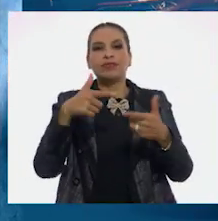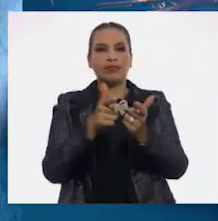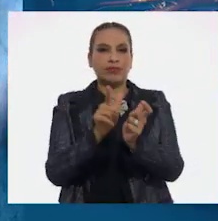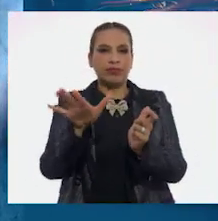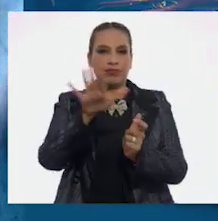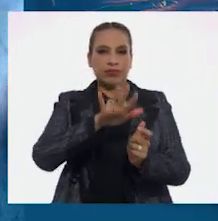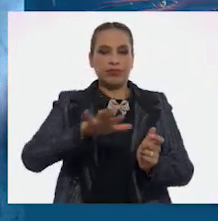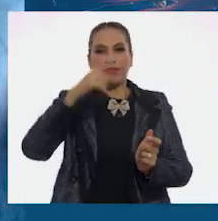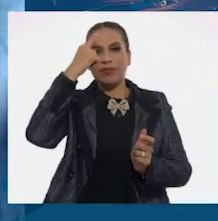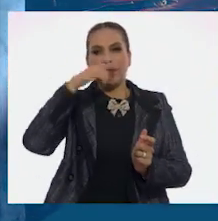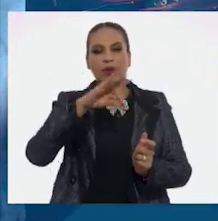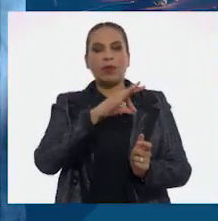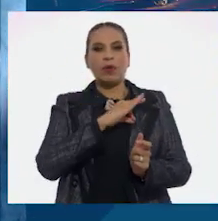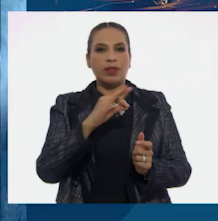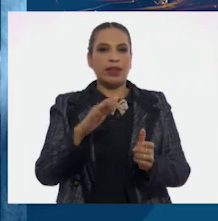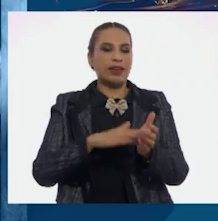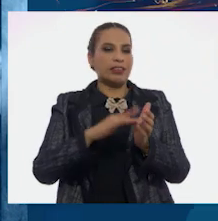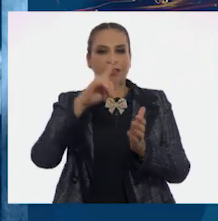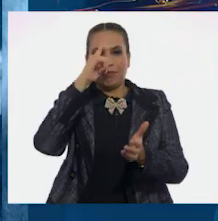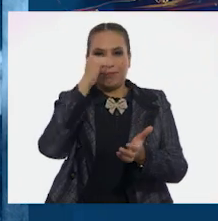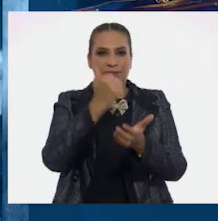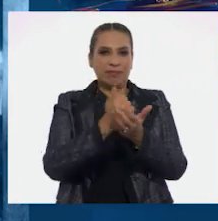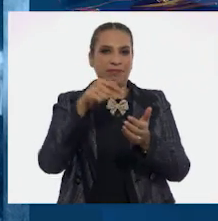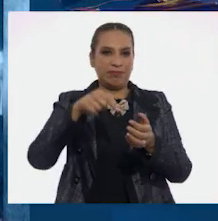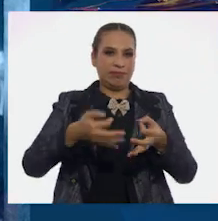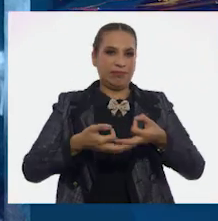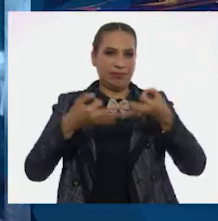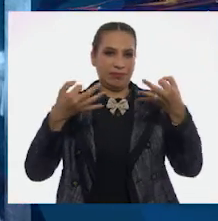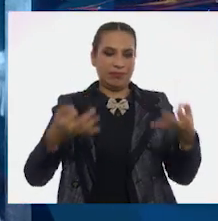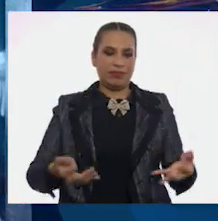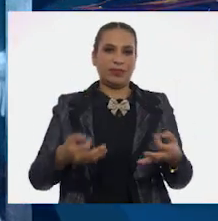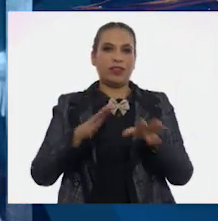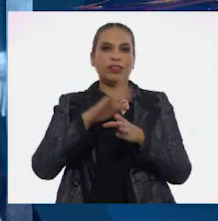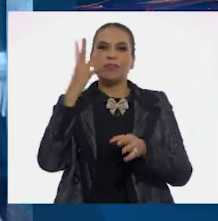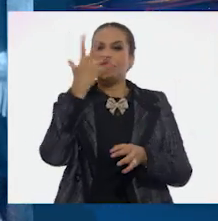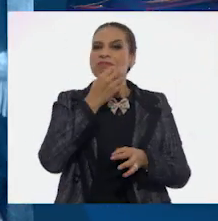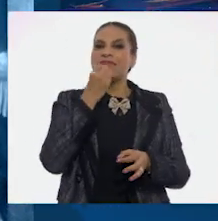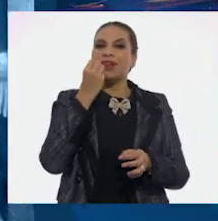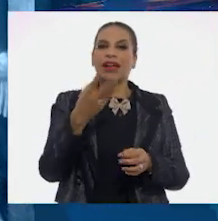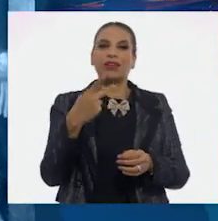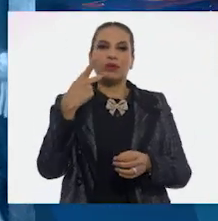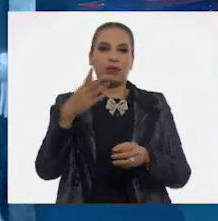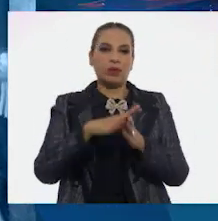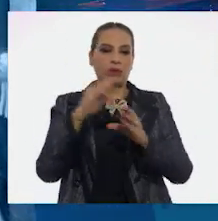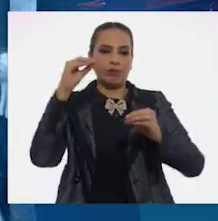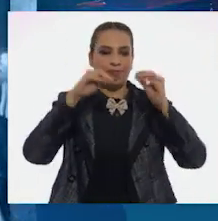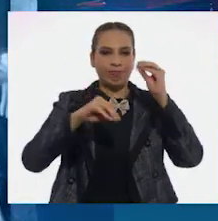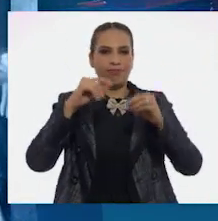cielos para perpetuar acá en la tierra, en sus maravillosos